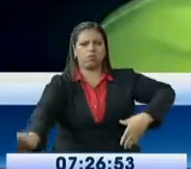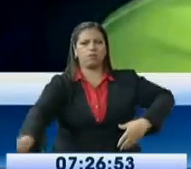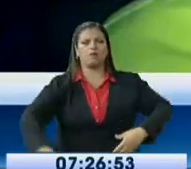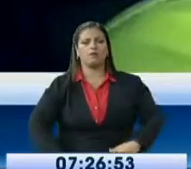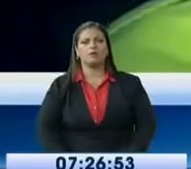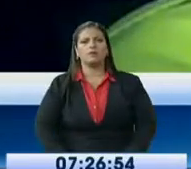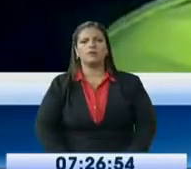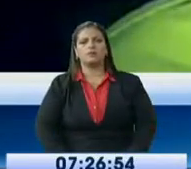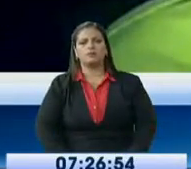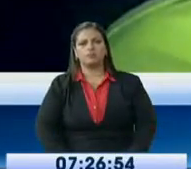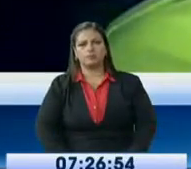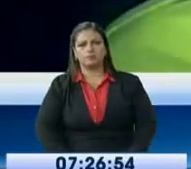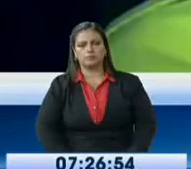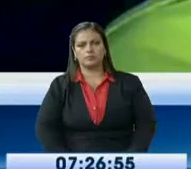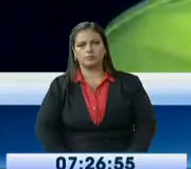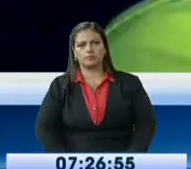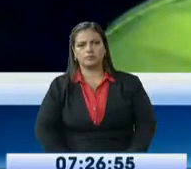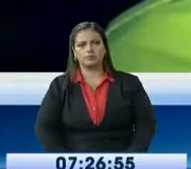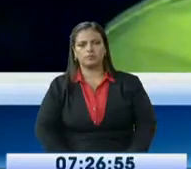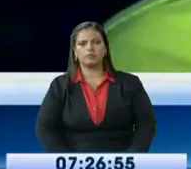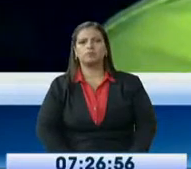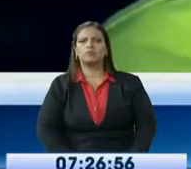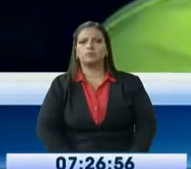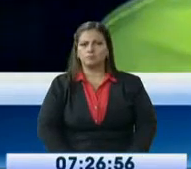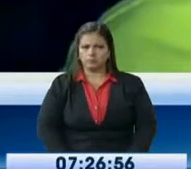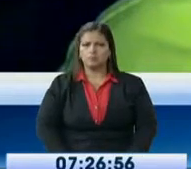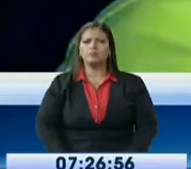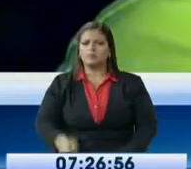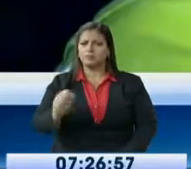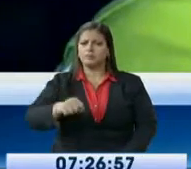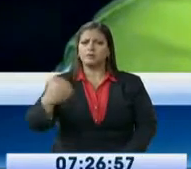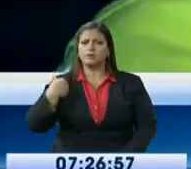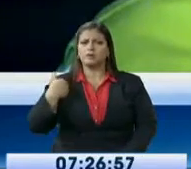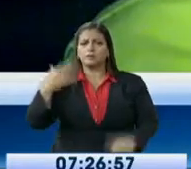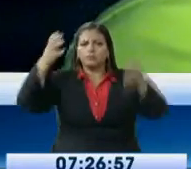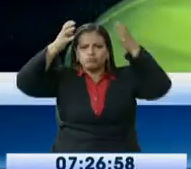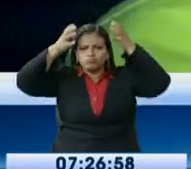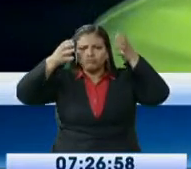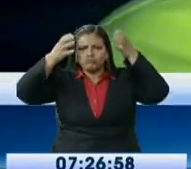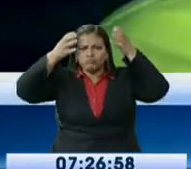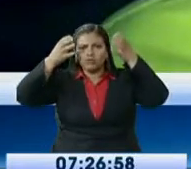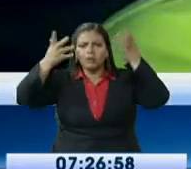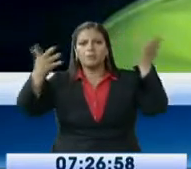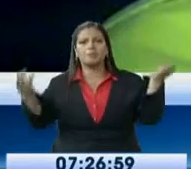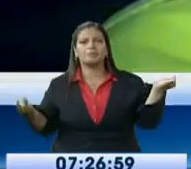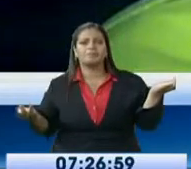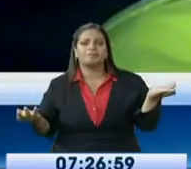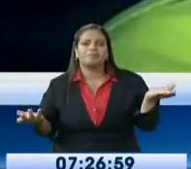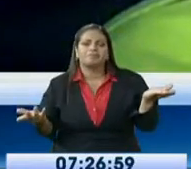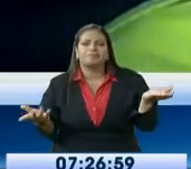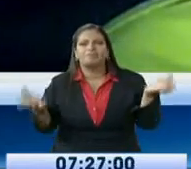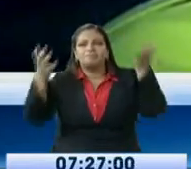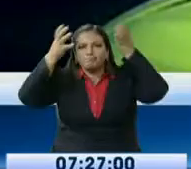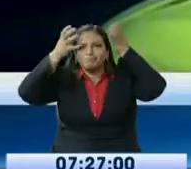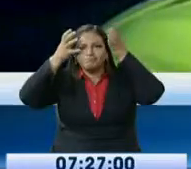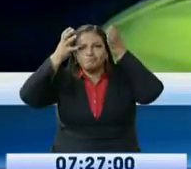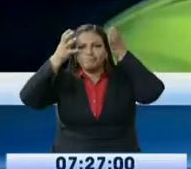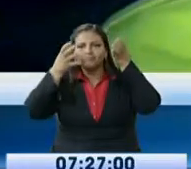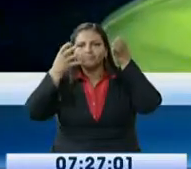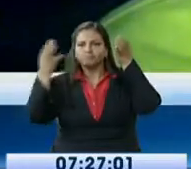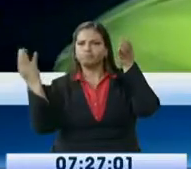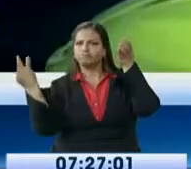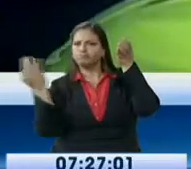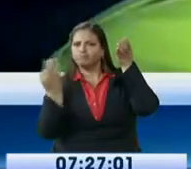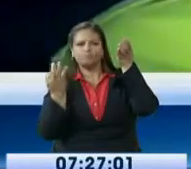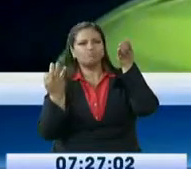de seguridad, pero lamentablemente los cascos en esta ocasión no son los certificados. No